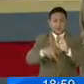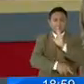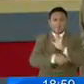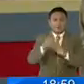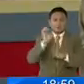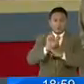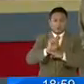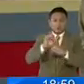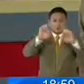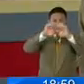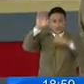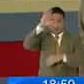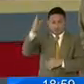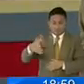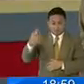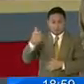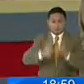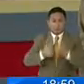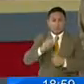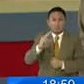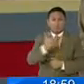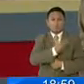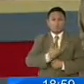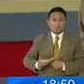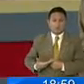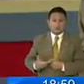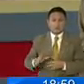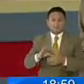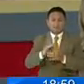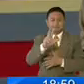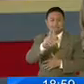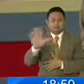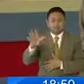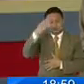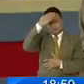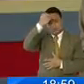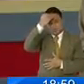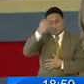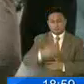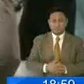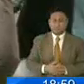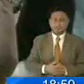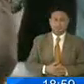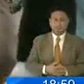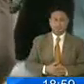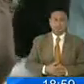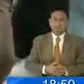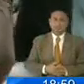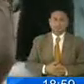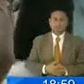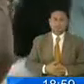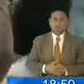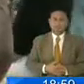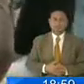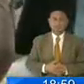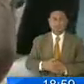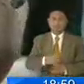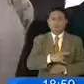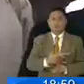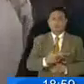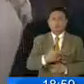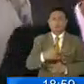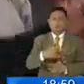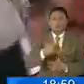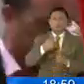y Odebrecht al candidato por la vicepresidencia de Alianza País, Jorge Glass. En medio de consignas,